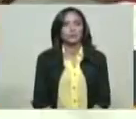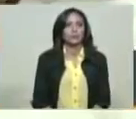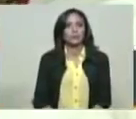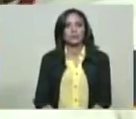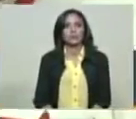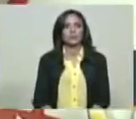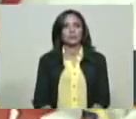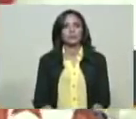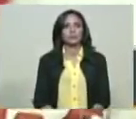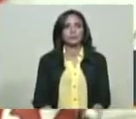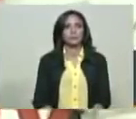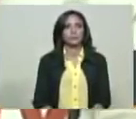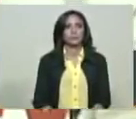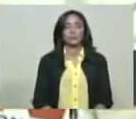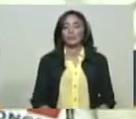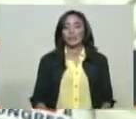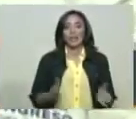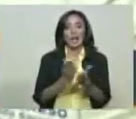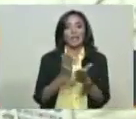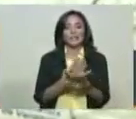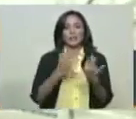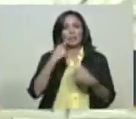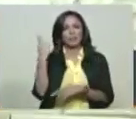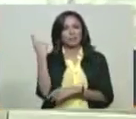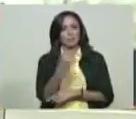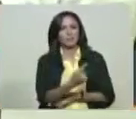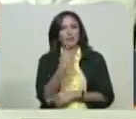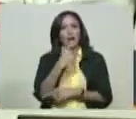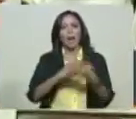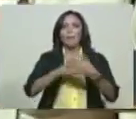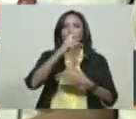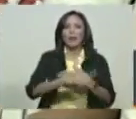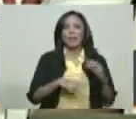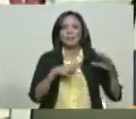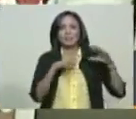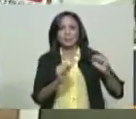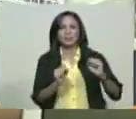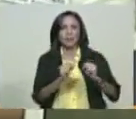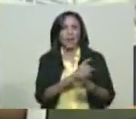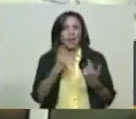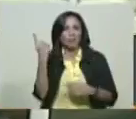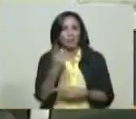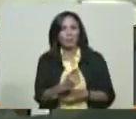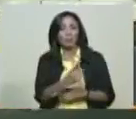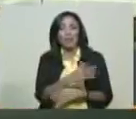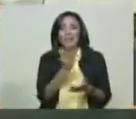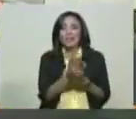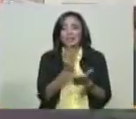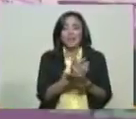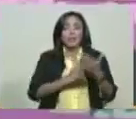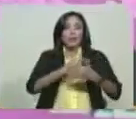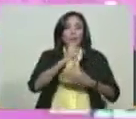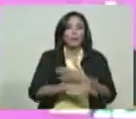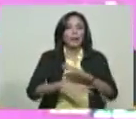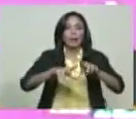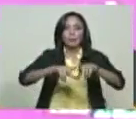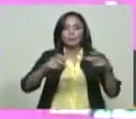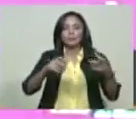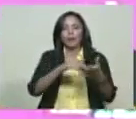por eso es que todo el cuento de ellos de la dictadura y el plan para derrocar una dictadura venezolana se les cae de cuajo